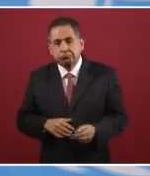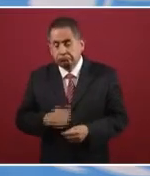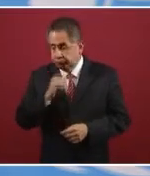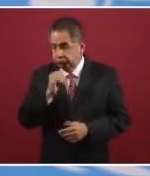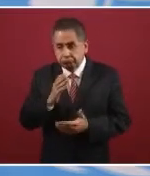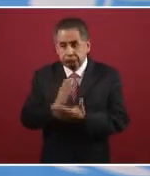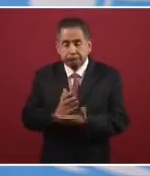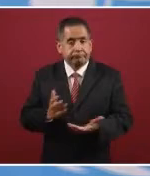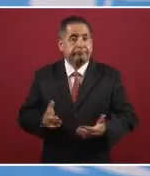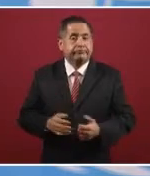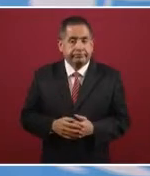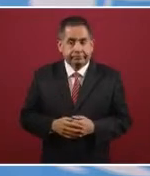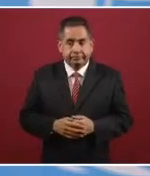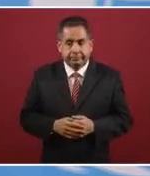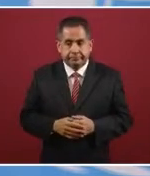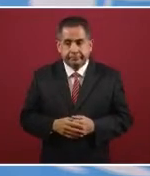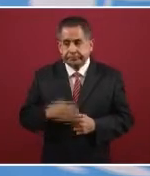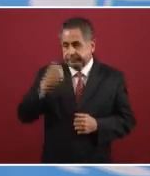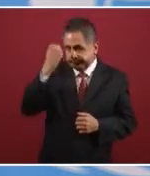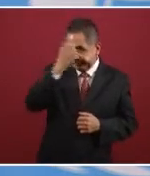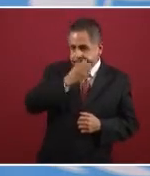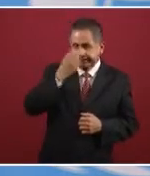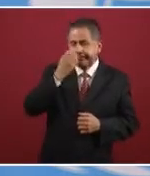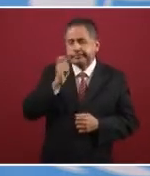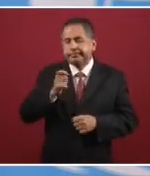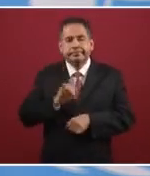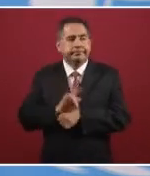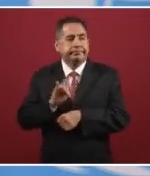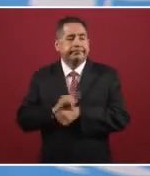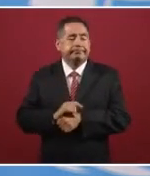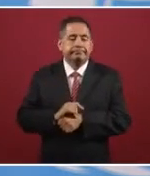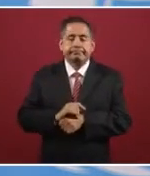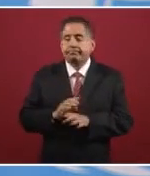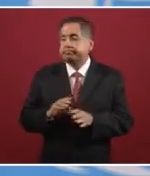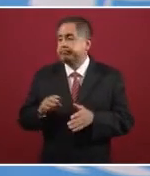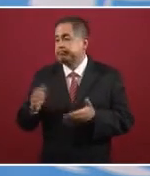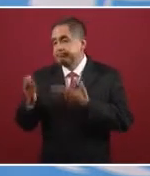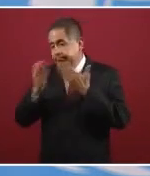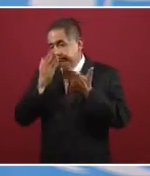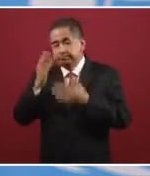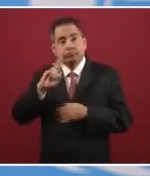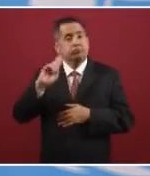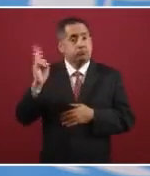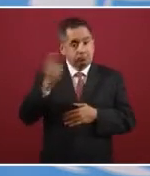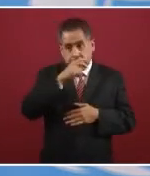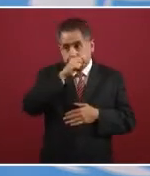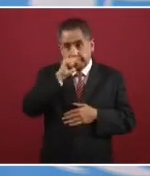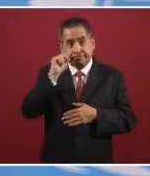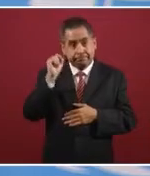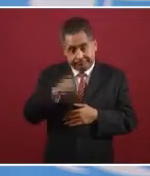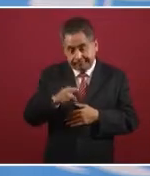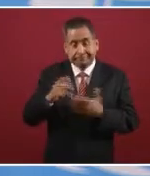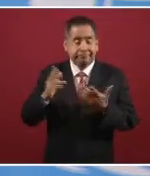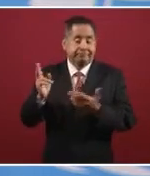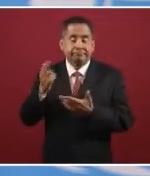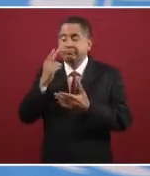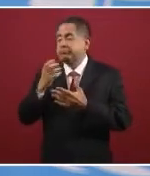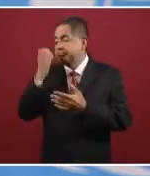se hacían los exámenes hasta en la UNAM,